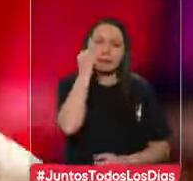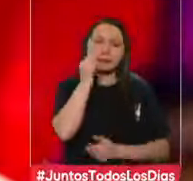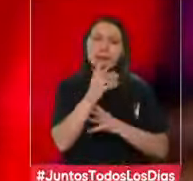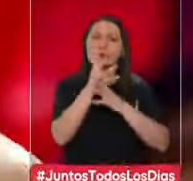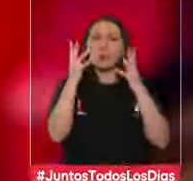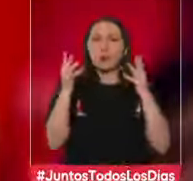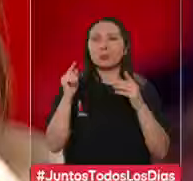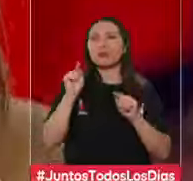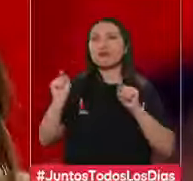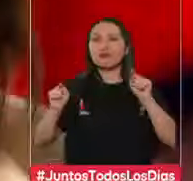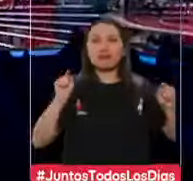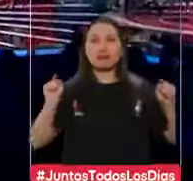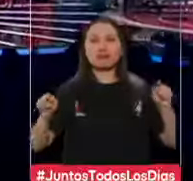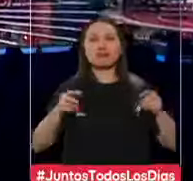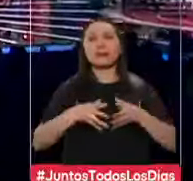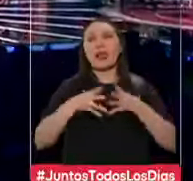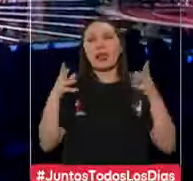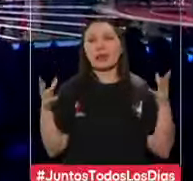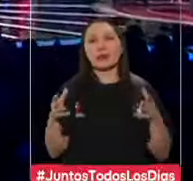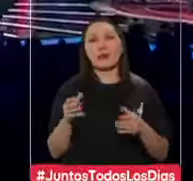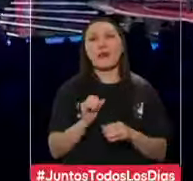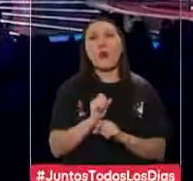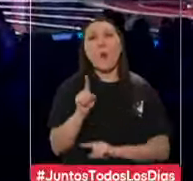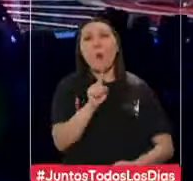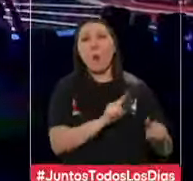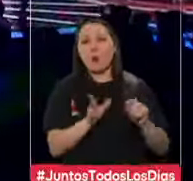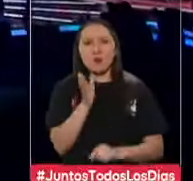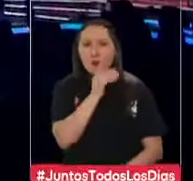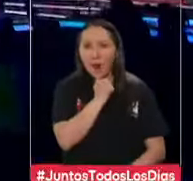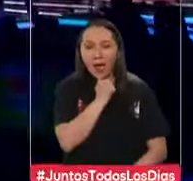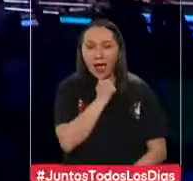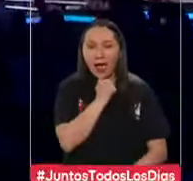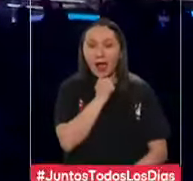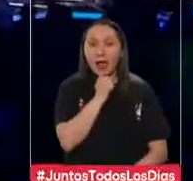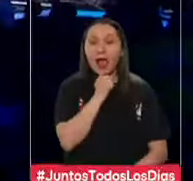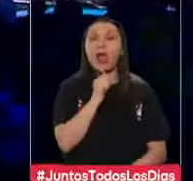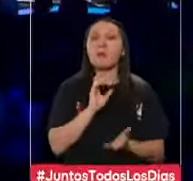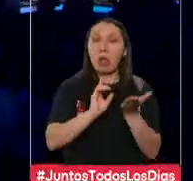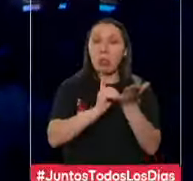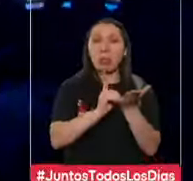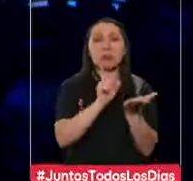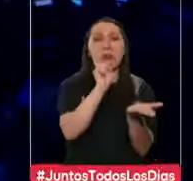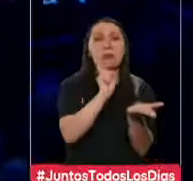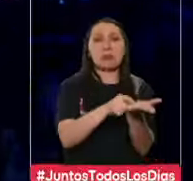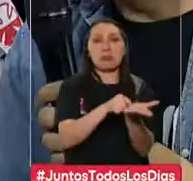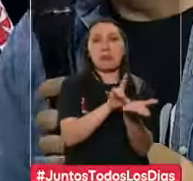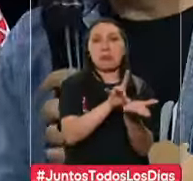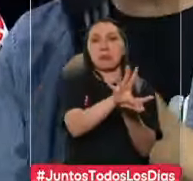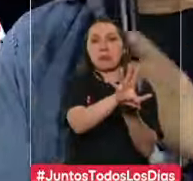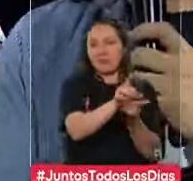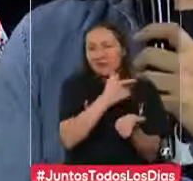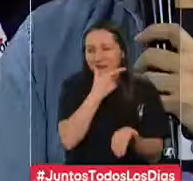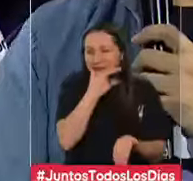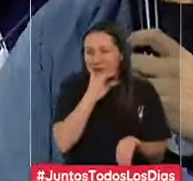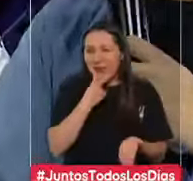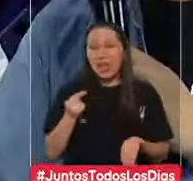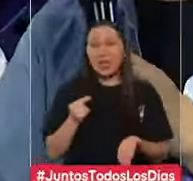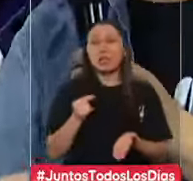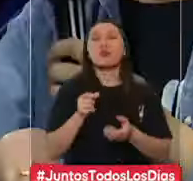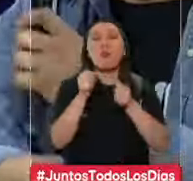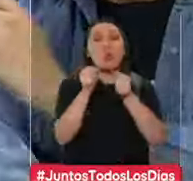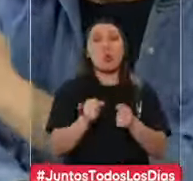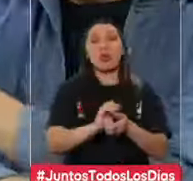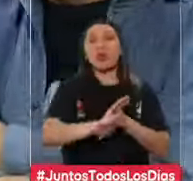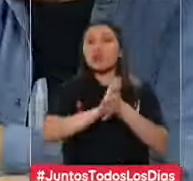tanto. Y tantos más. No hay excusa, querido Pancho. El botón digital es facilísimo. Se puede aportar a través de las páginas de todos,